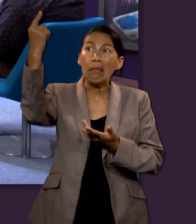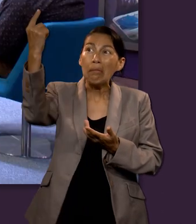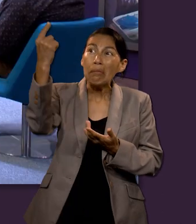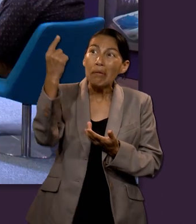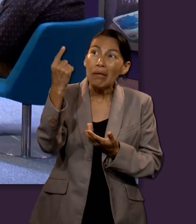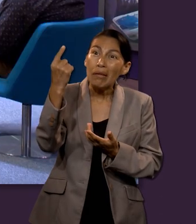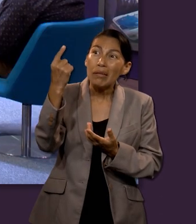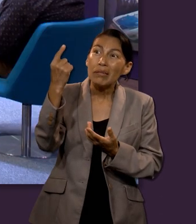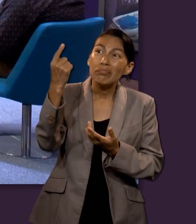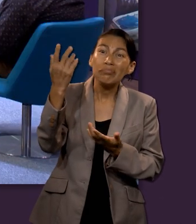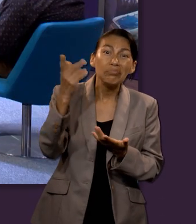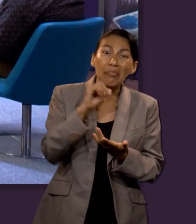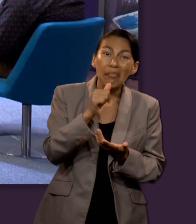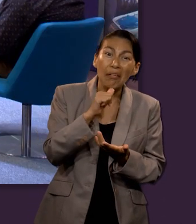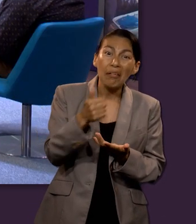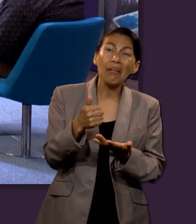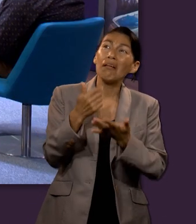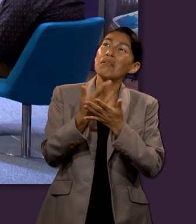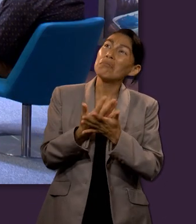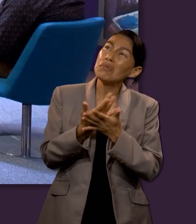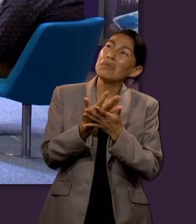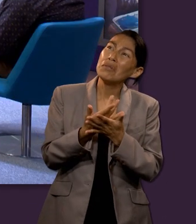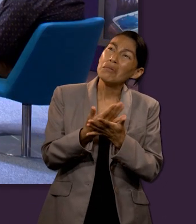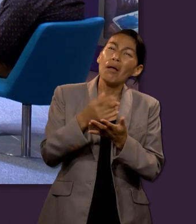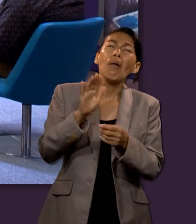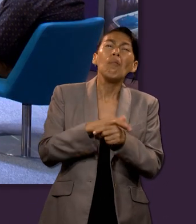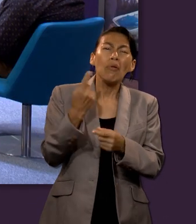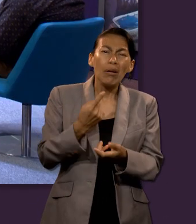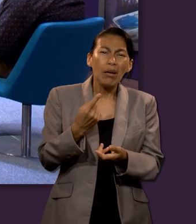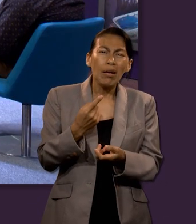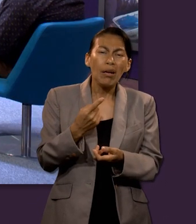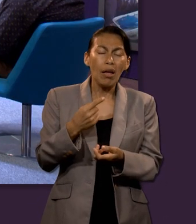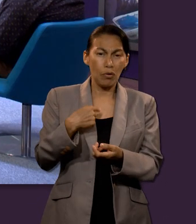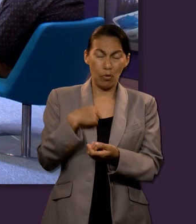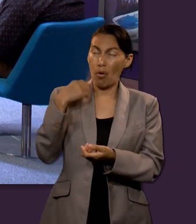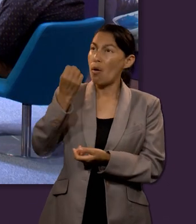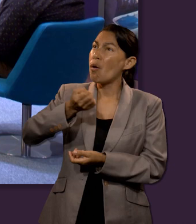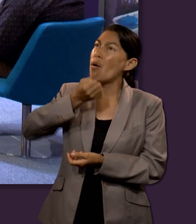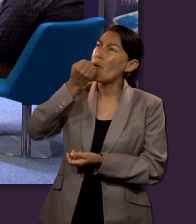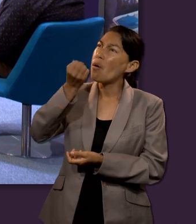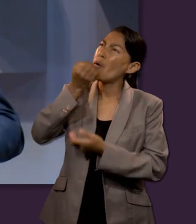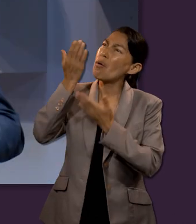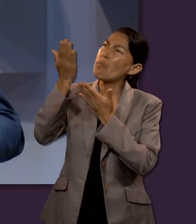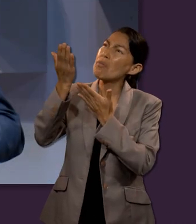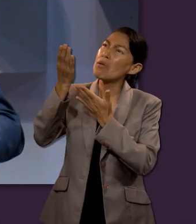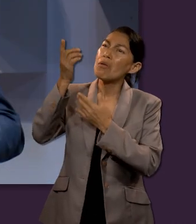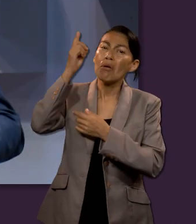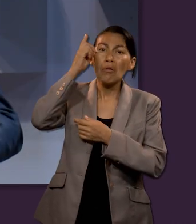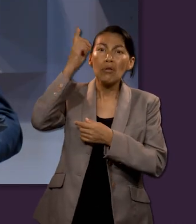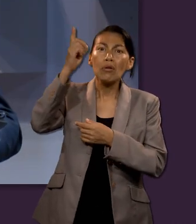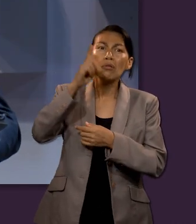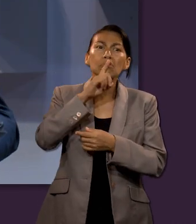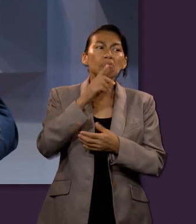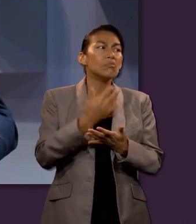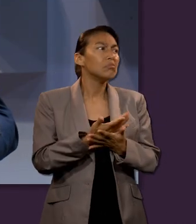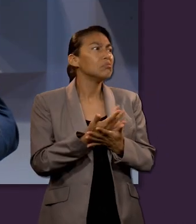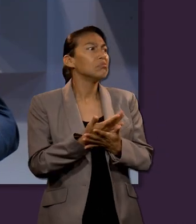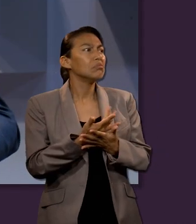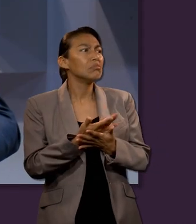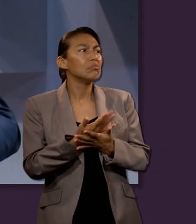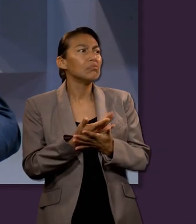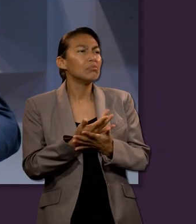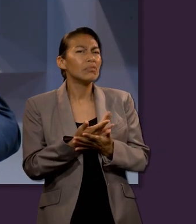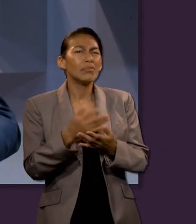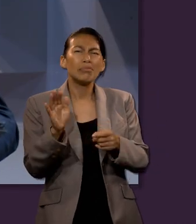está esperando y ahora sí porque demora en venir porque espera tanto tiempo en responder mi